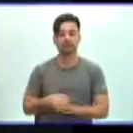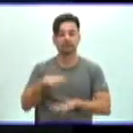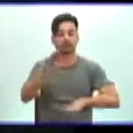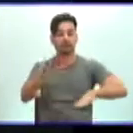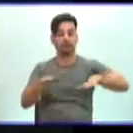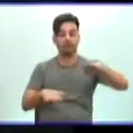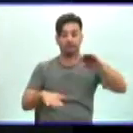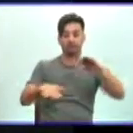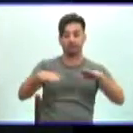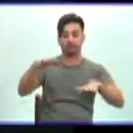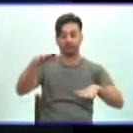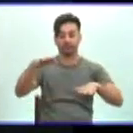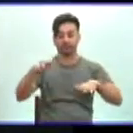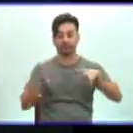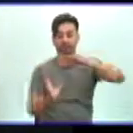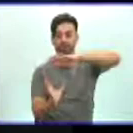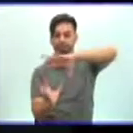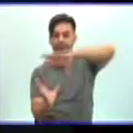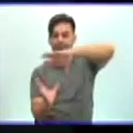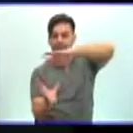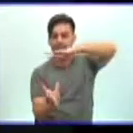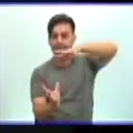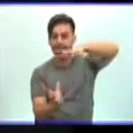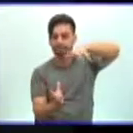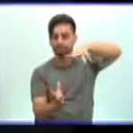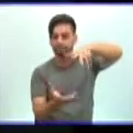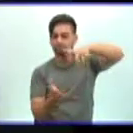Tierra se calientan más que otros.